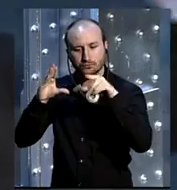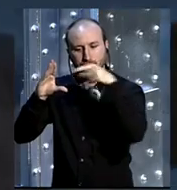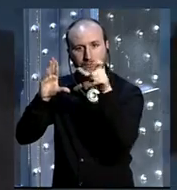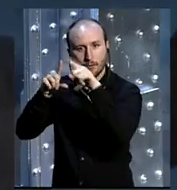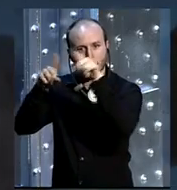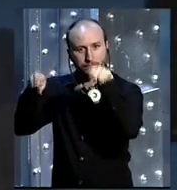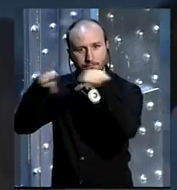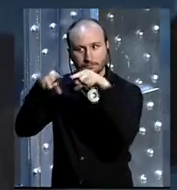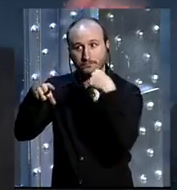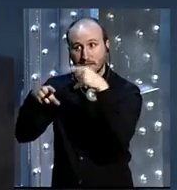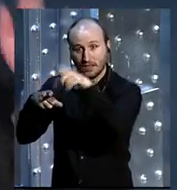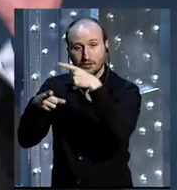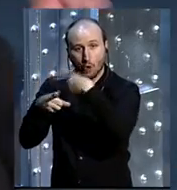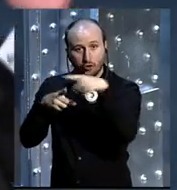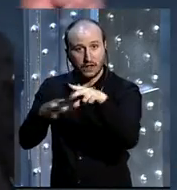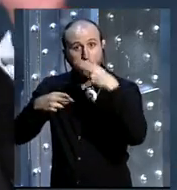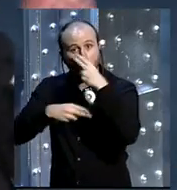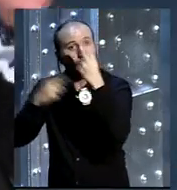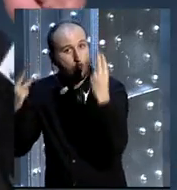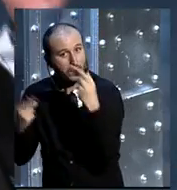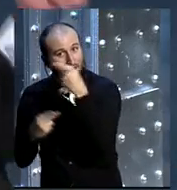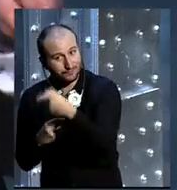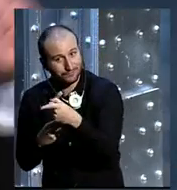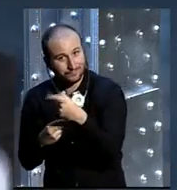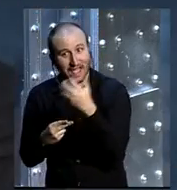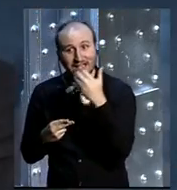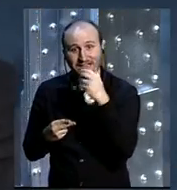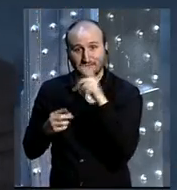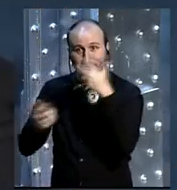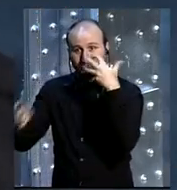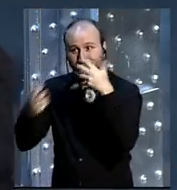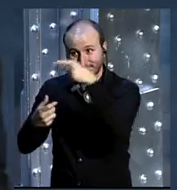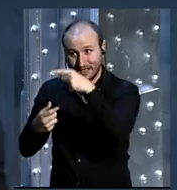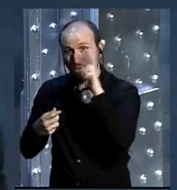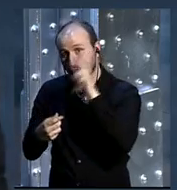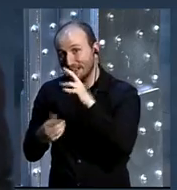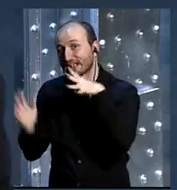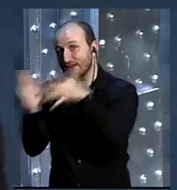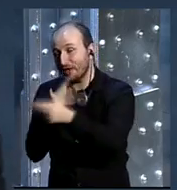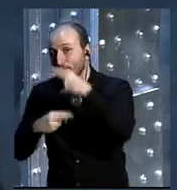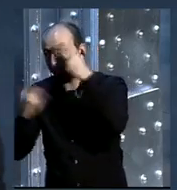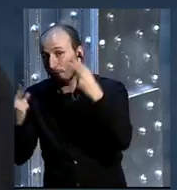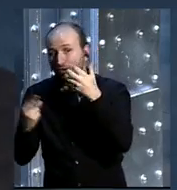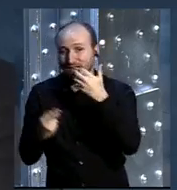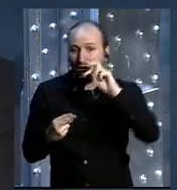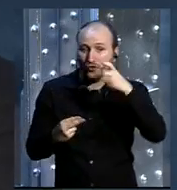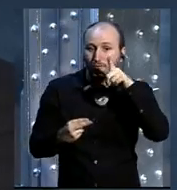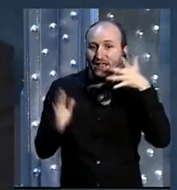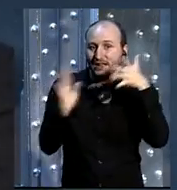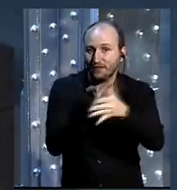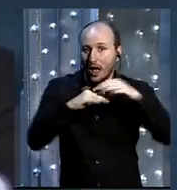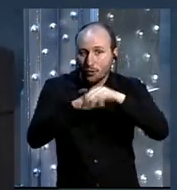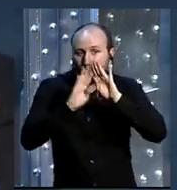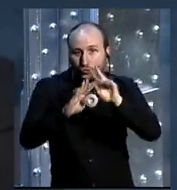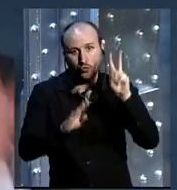estos son vuestros destinos públicos. Si ves esta señal, esto significa que es público. Si ves esta otra señal, significa que solo tus amigos lo van a ver. Si ves esta otra